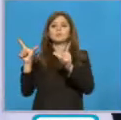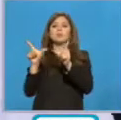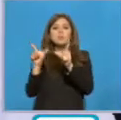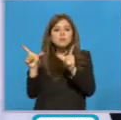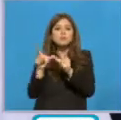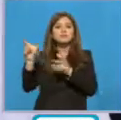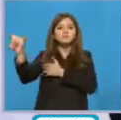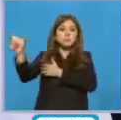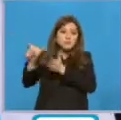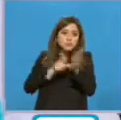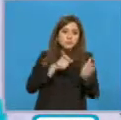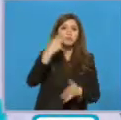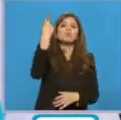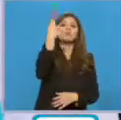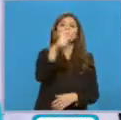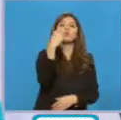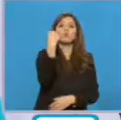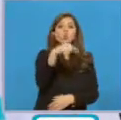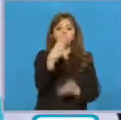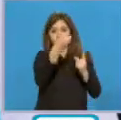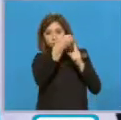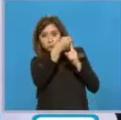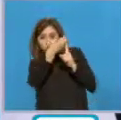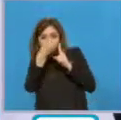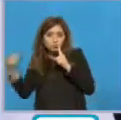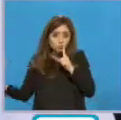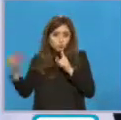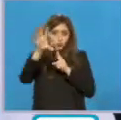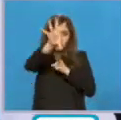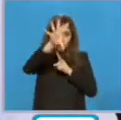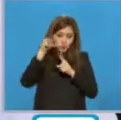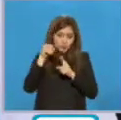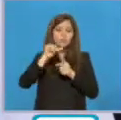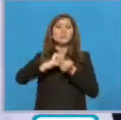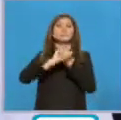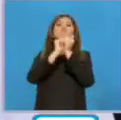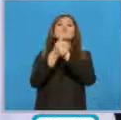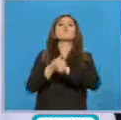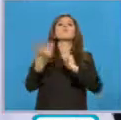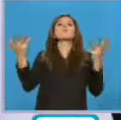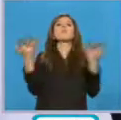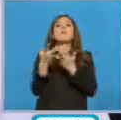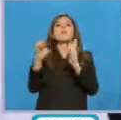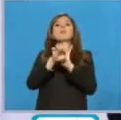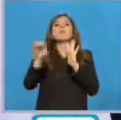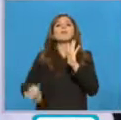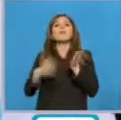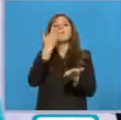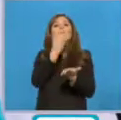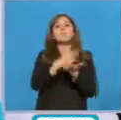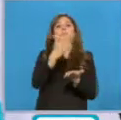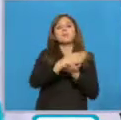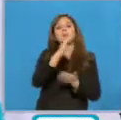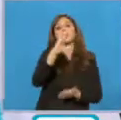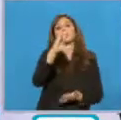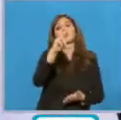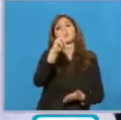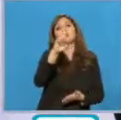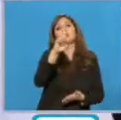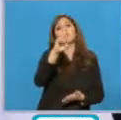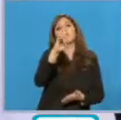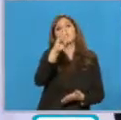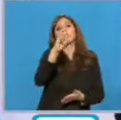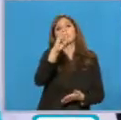identificaciones, tarjetas a tu nombre, ¿no? Ellos toman tus datos y con ello tramitan, por ejemplo, créditos o se van